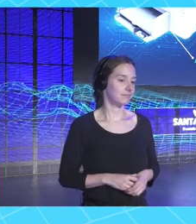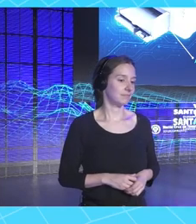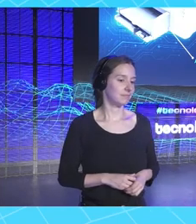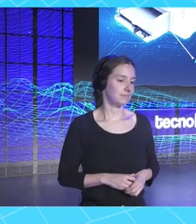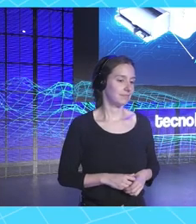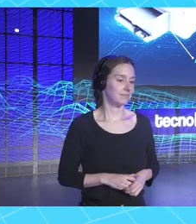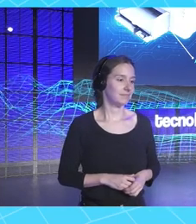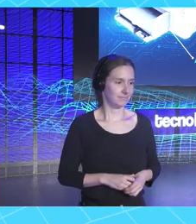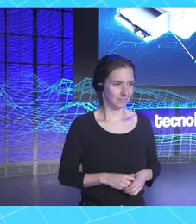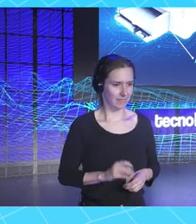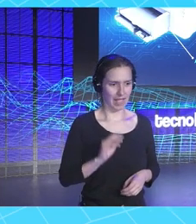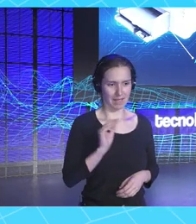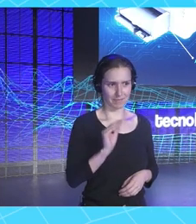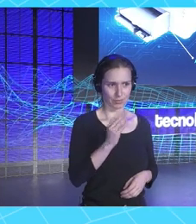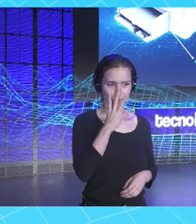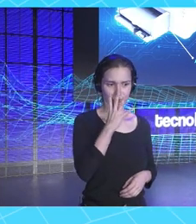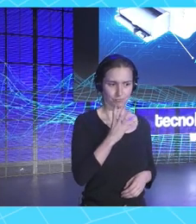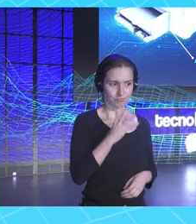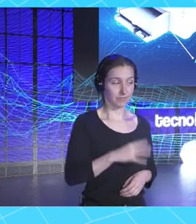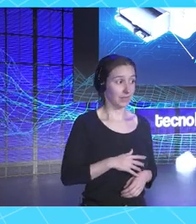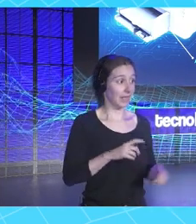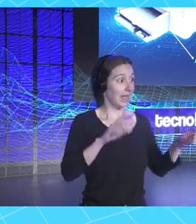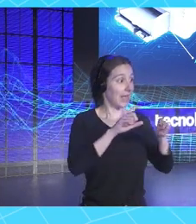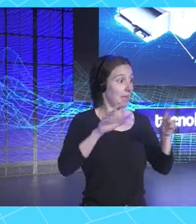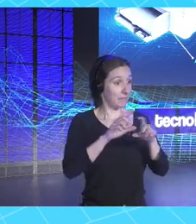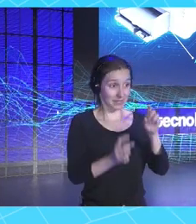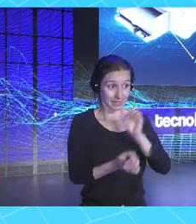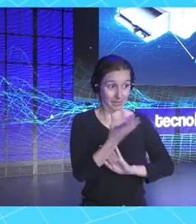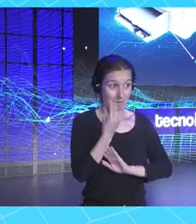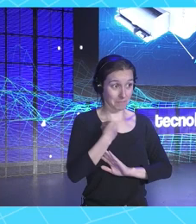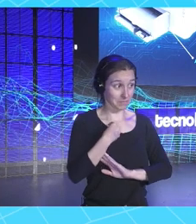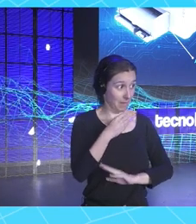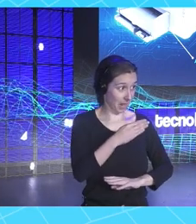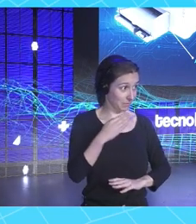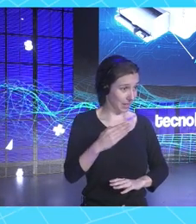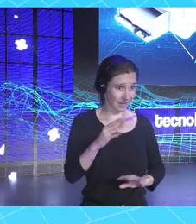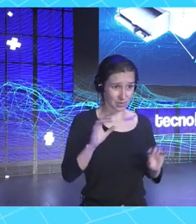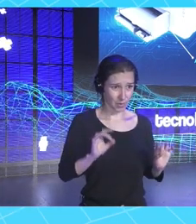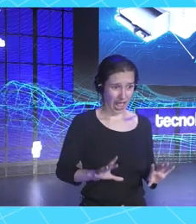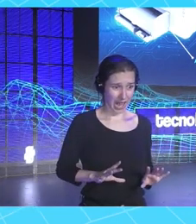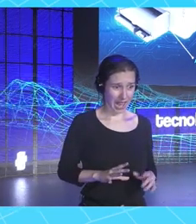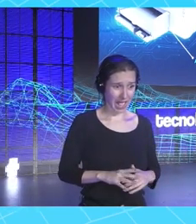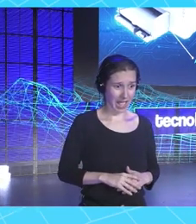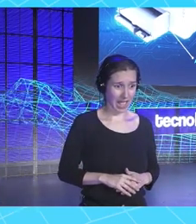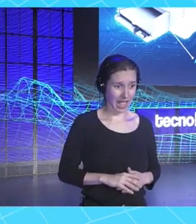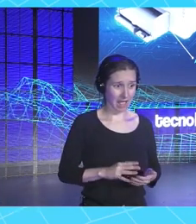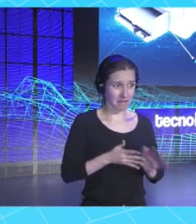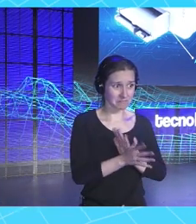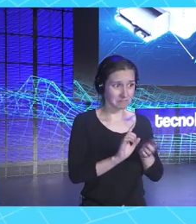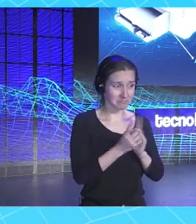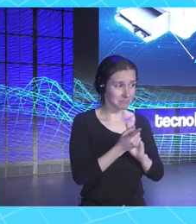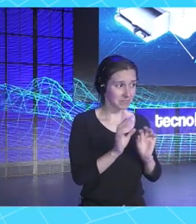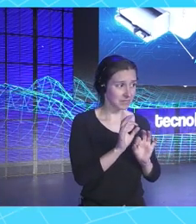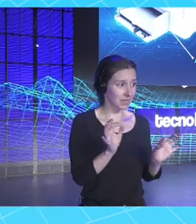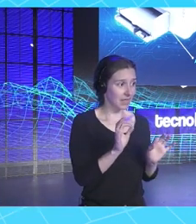es una pregunta seria eh es la misma empresa que ha creado las Blackberry o decir nosotros no tenemos impresoras las